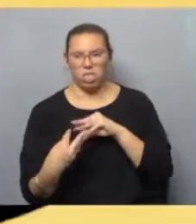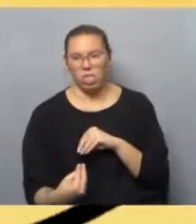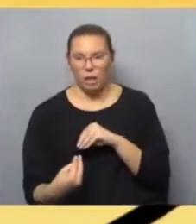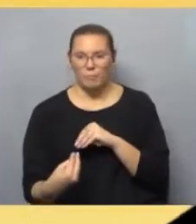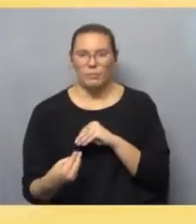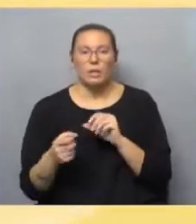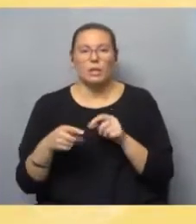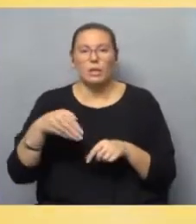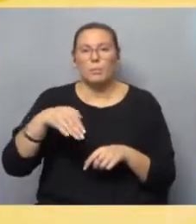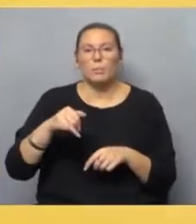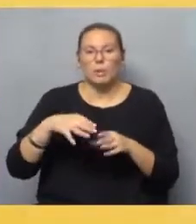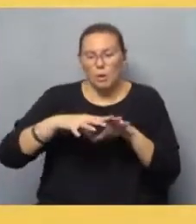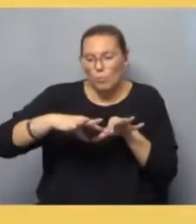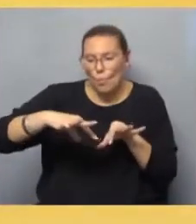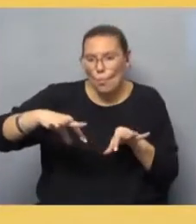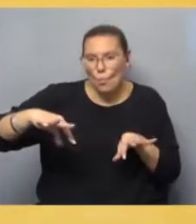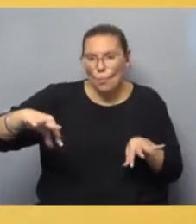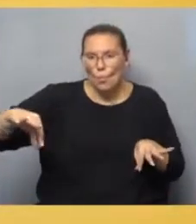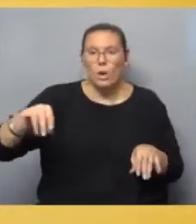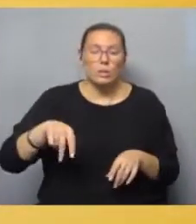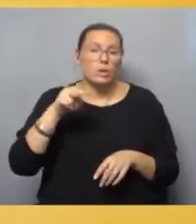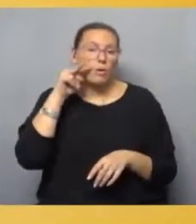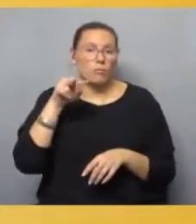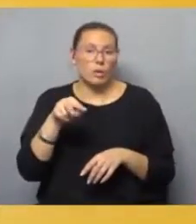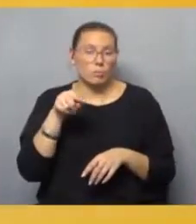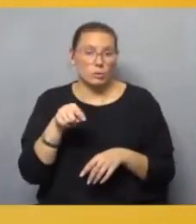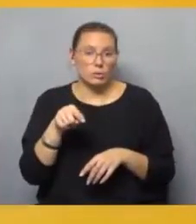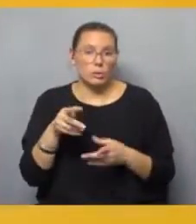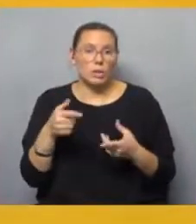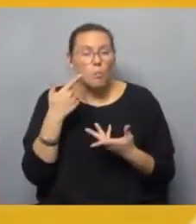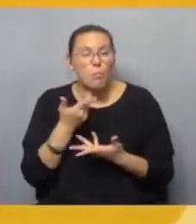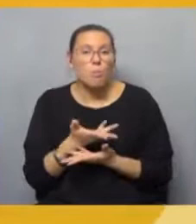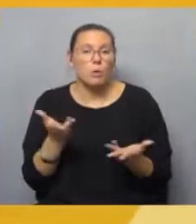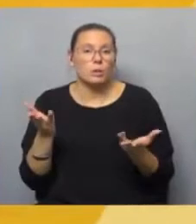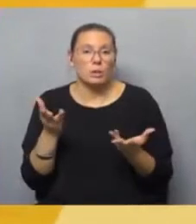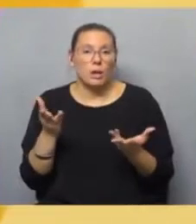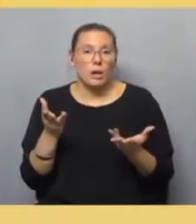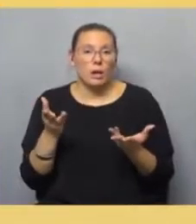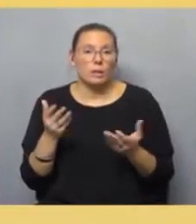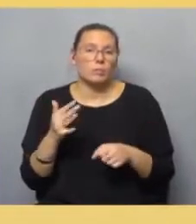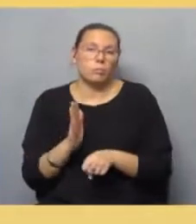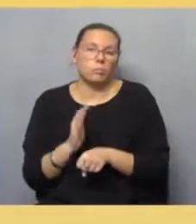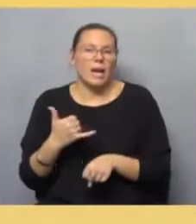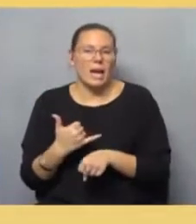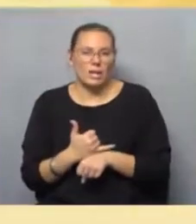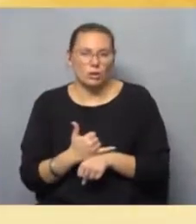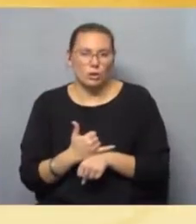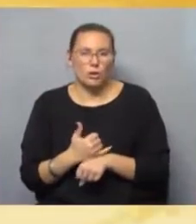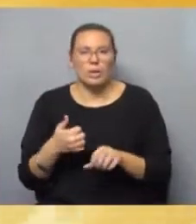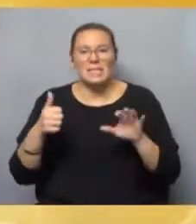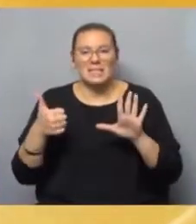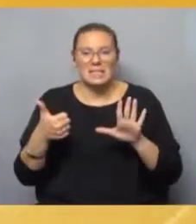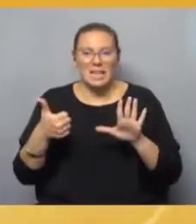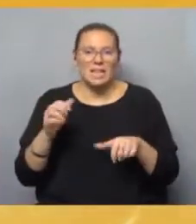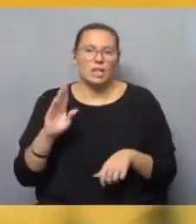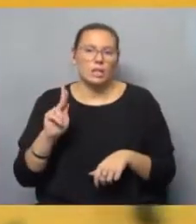minerales como estirados, alargados, y eso es lo que vemos en eso. Y lo que muestra es que es una falla que abarca unos 6